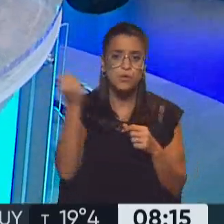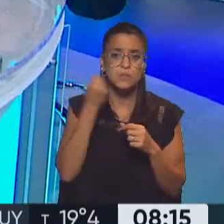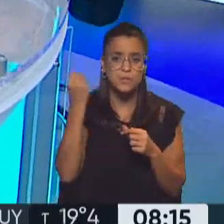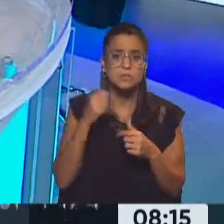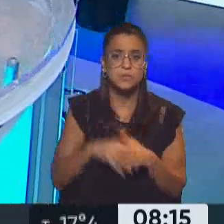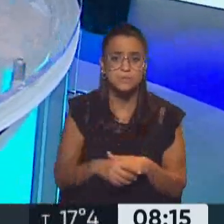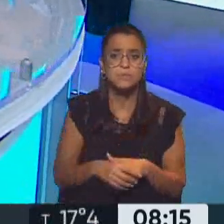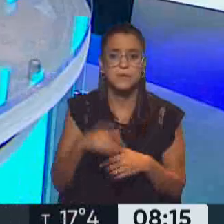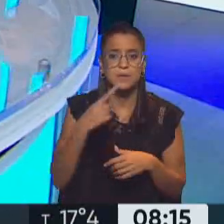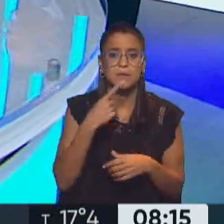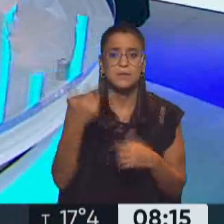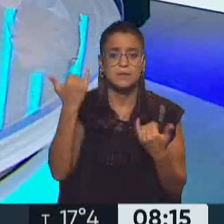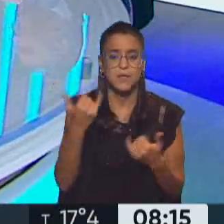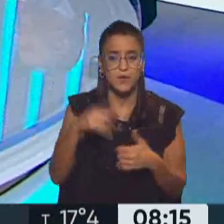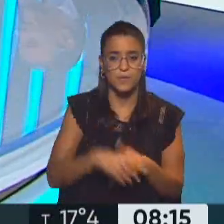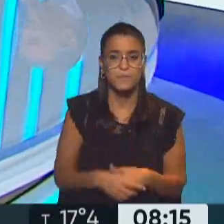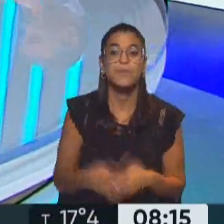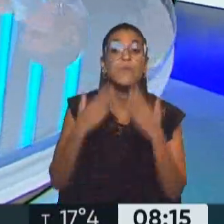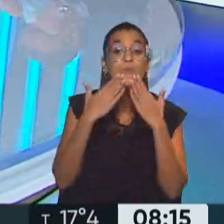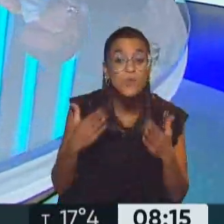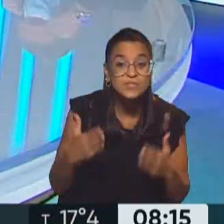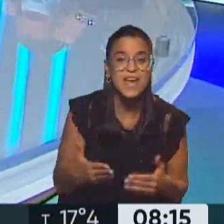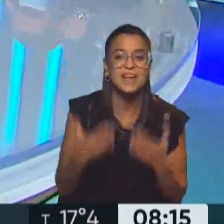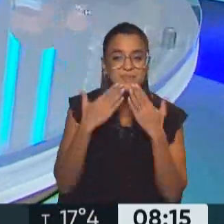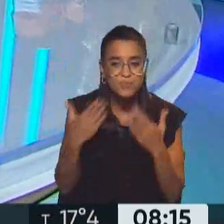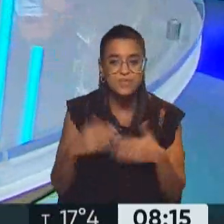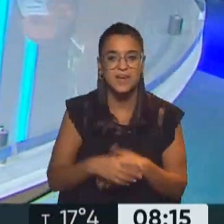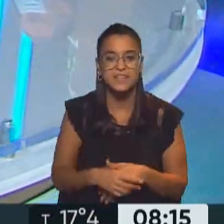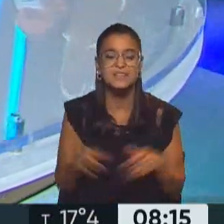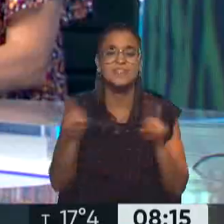usándolo. Mire, ahí lo tenemos. Acá lo tenemos. Gracias, Muchas doctor. gracias. Felicidades. A ustedes, igualmente. Gracias.